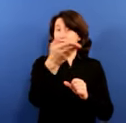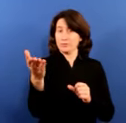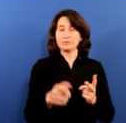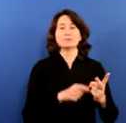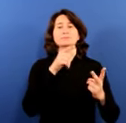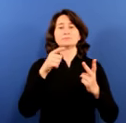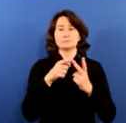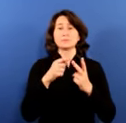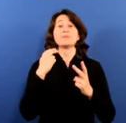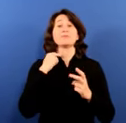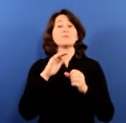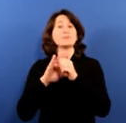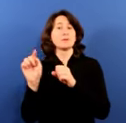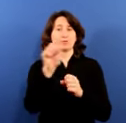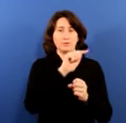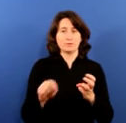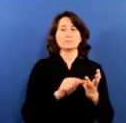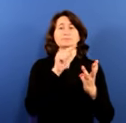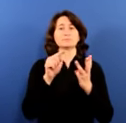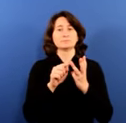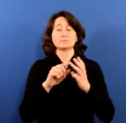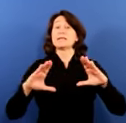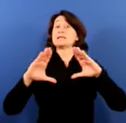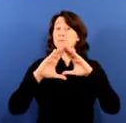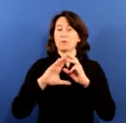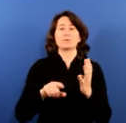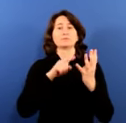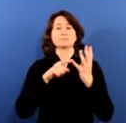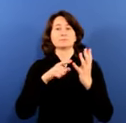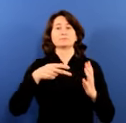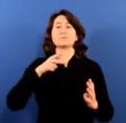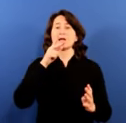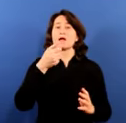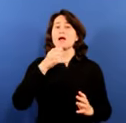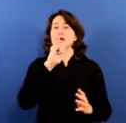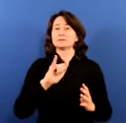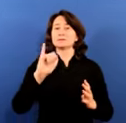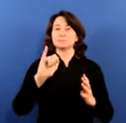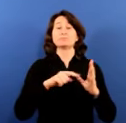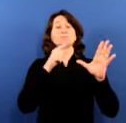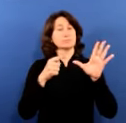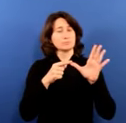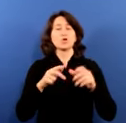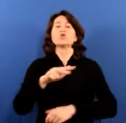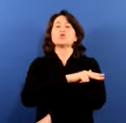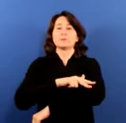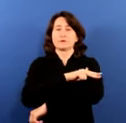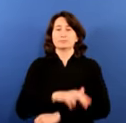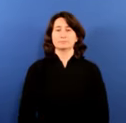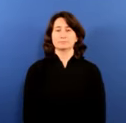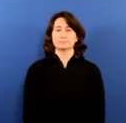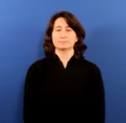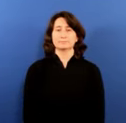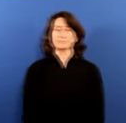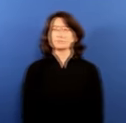de detección y o transmisión de necesidades reales de las mujeres del medio rural, tratando de buscar vías de solución y o mejora de las